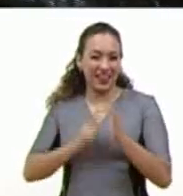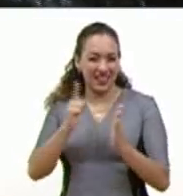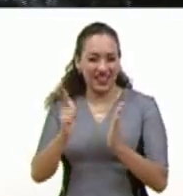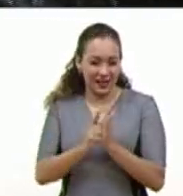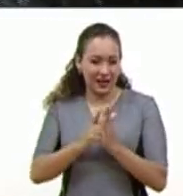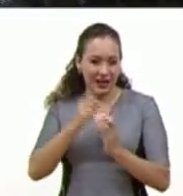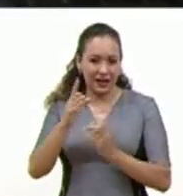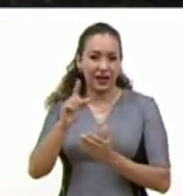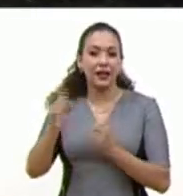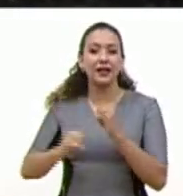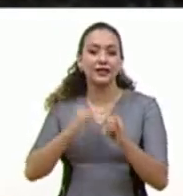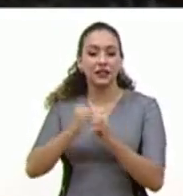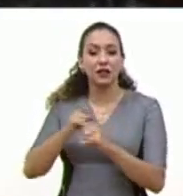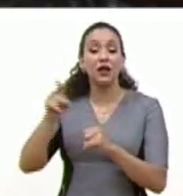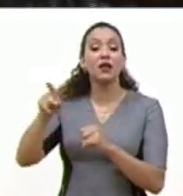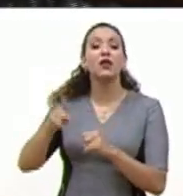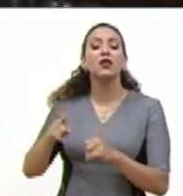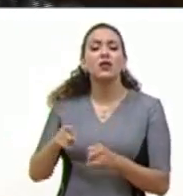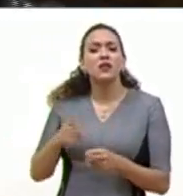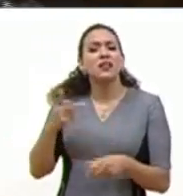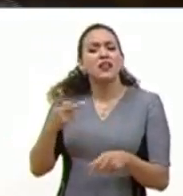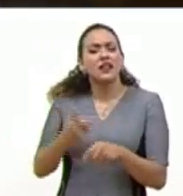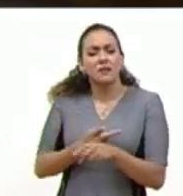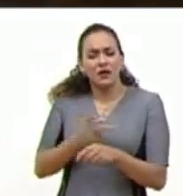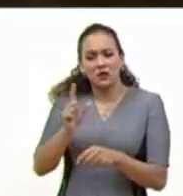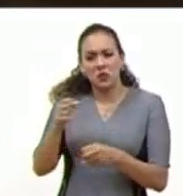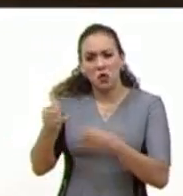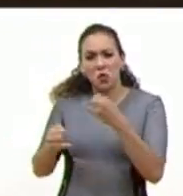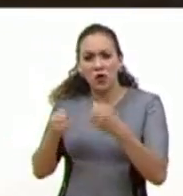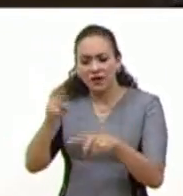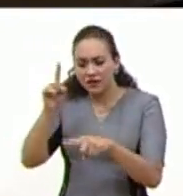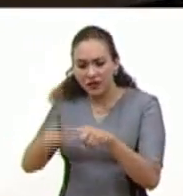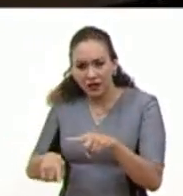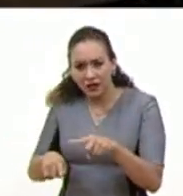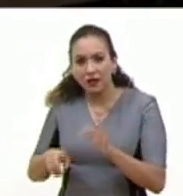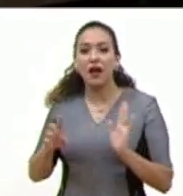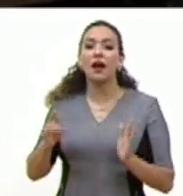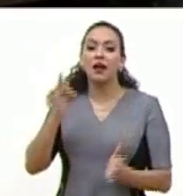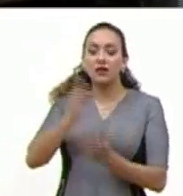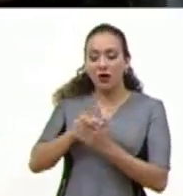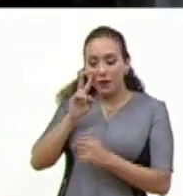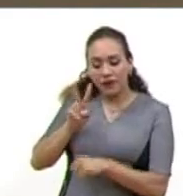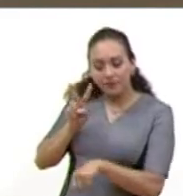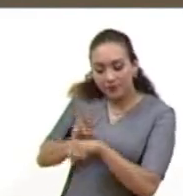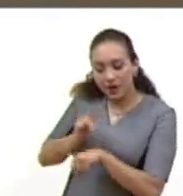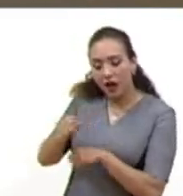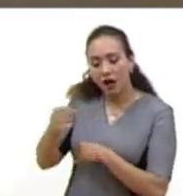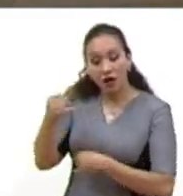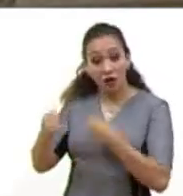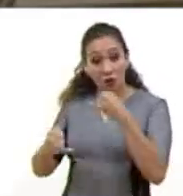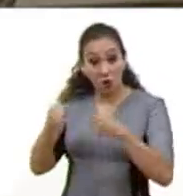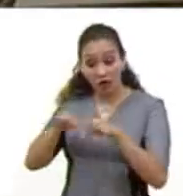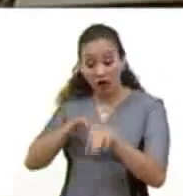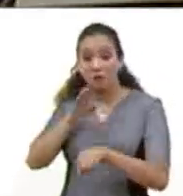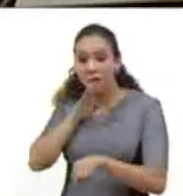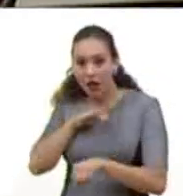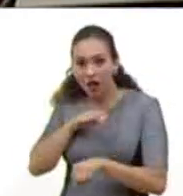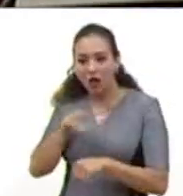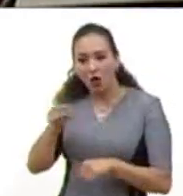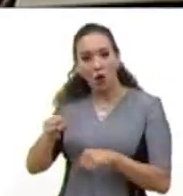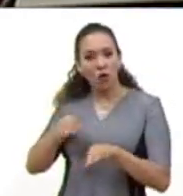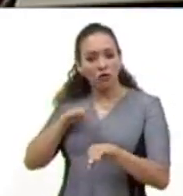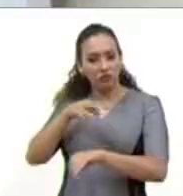ser destituidas por faltas de disciplina graves o incompetencia a través de un juicio político en el que se respete el debido